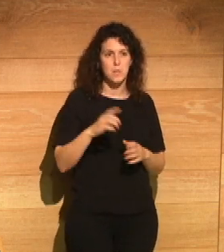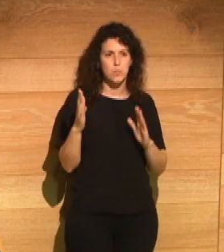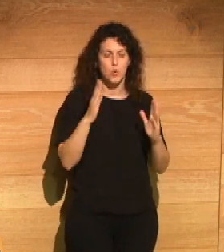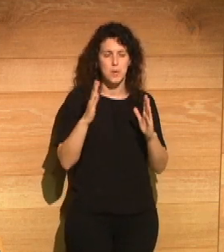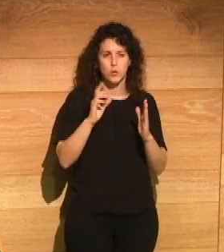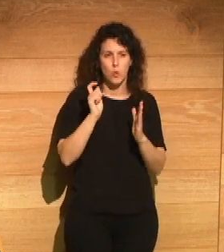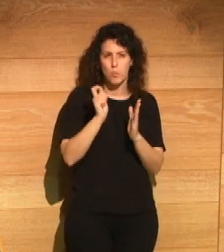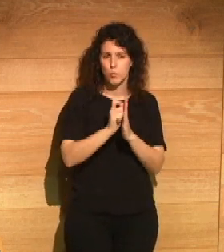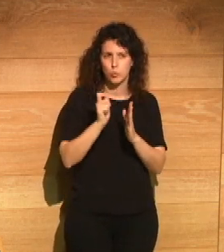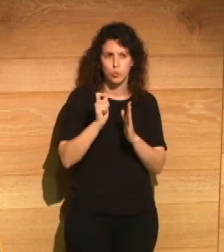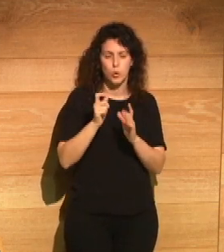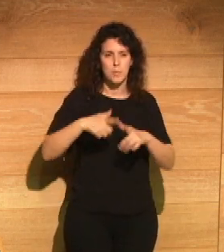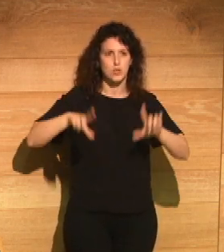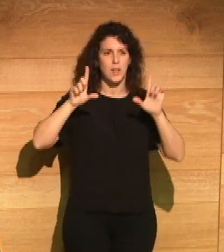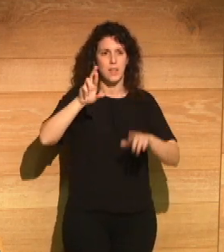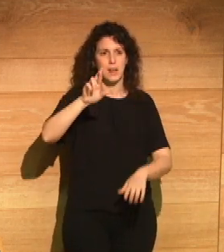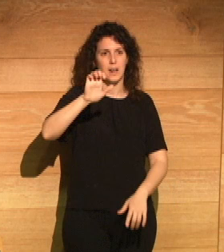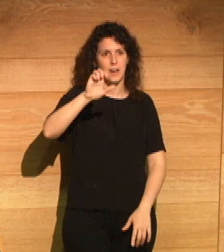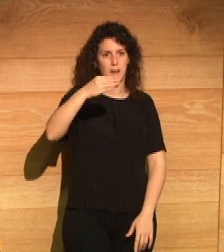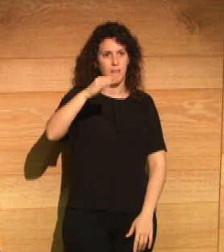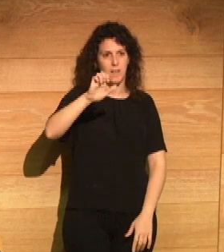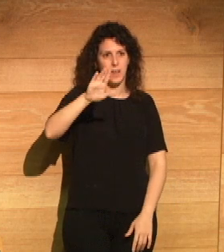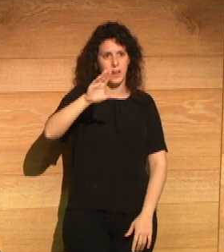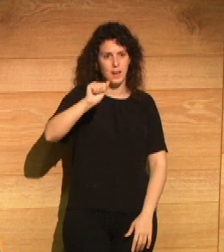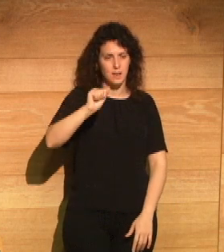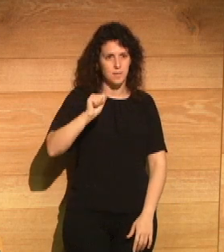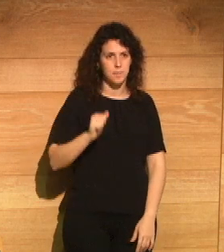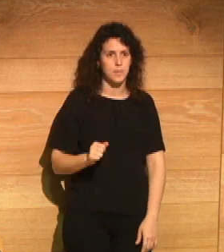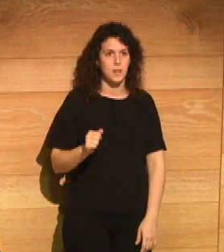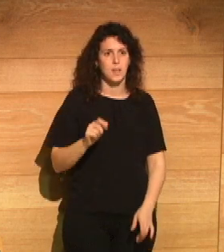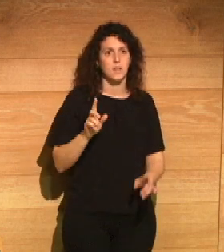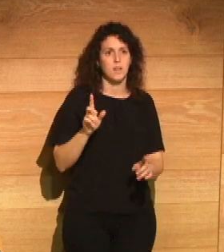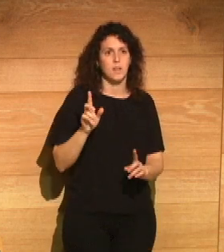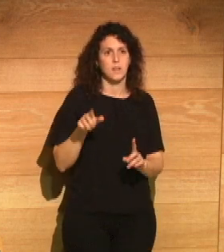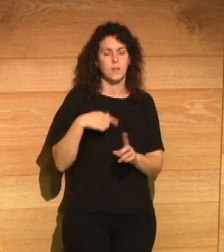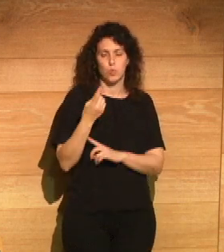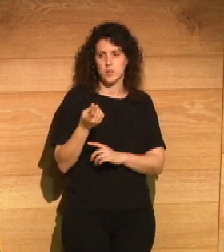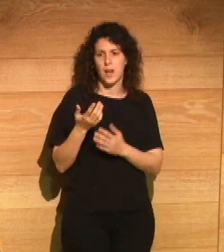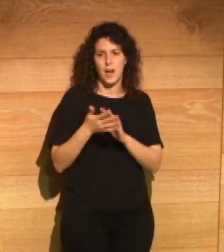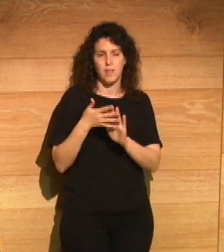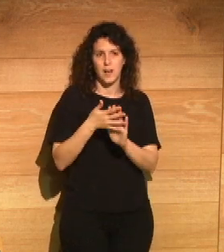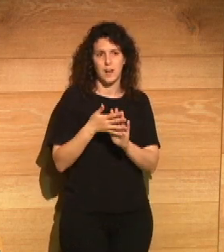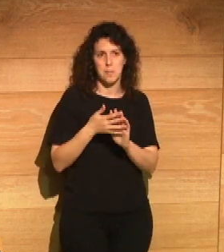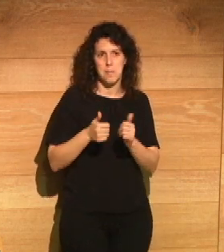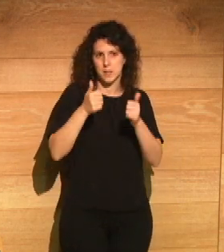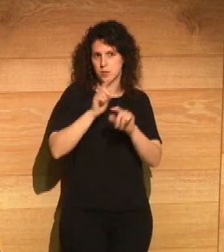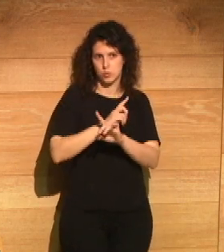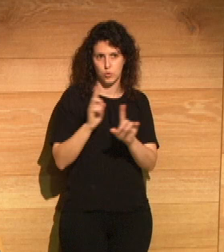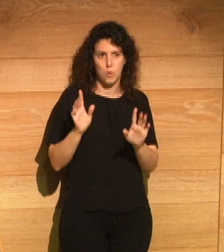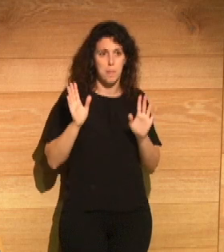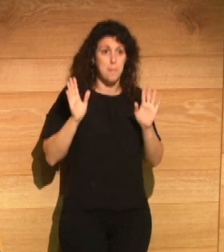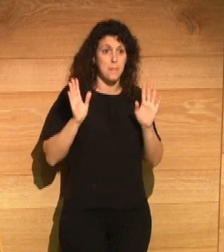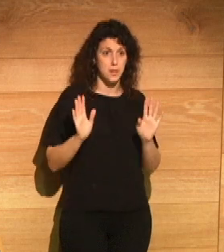en el personaje de Rebeca, que eso no vamos a contar más sobre ella, pero